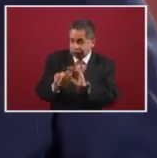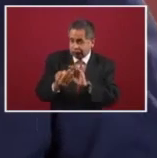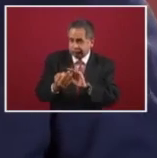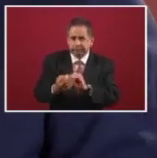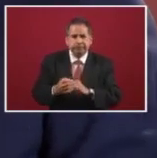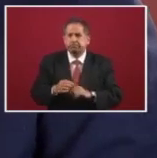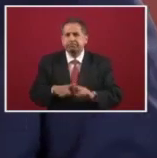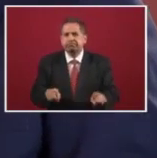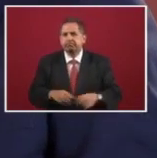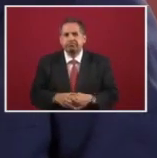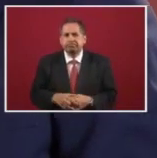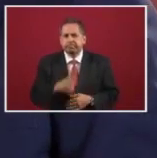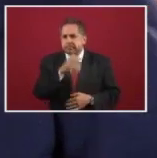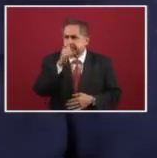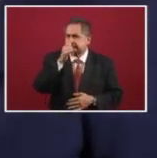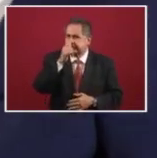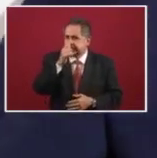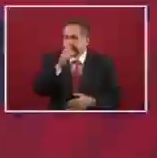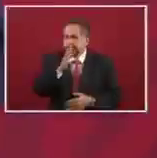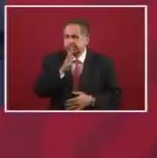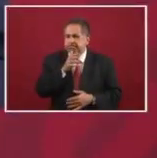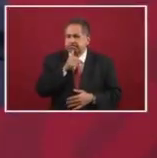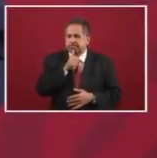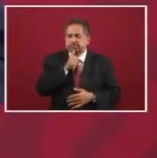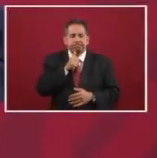ya no se atreven,